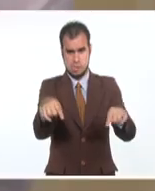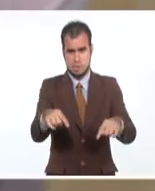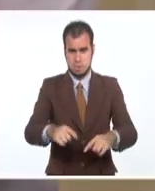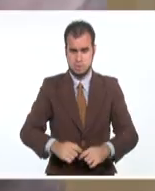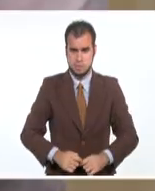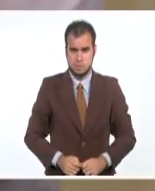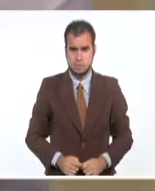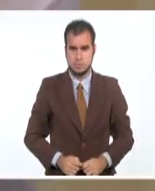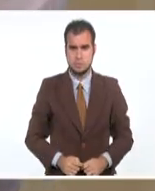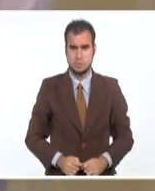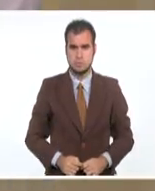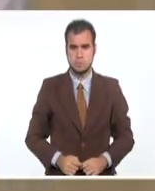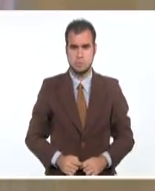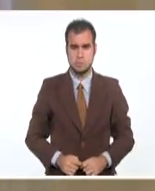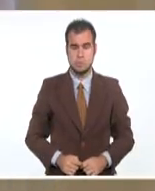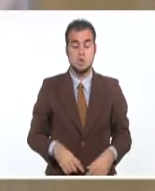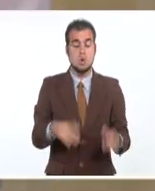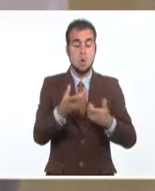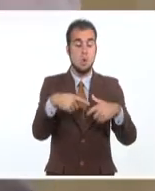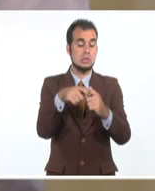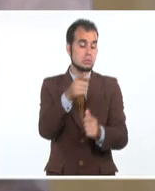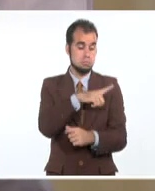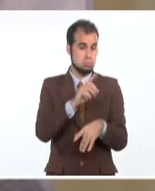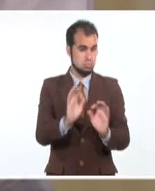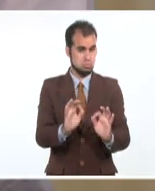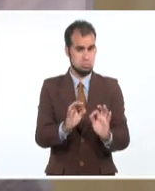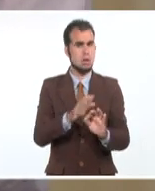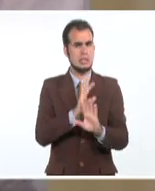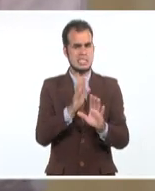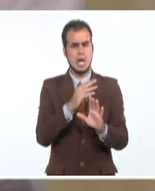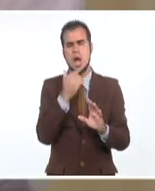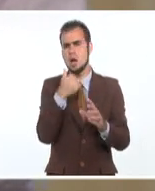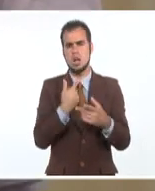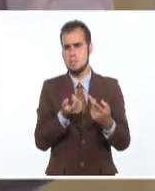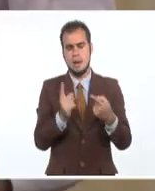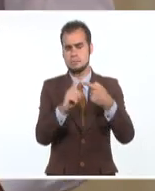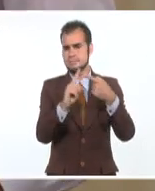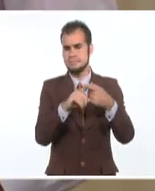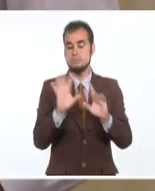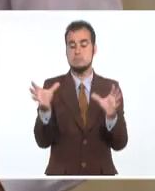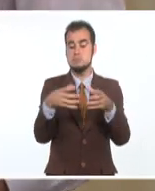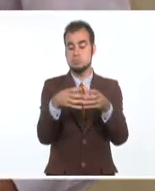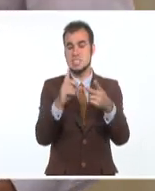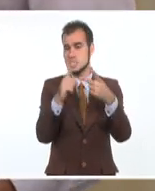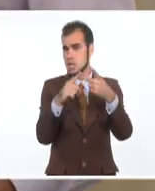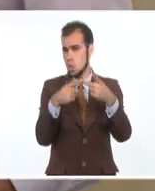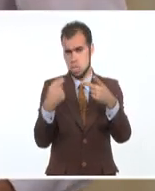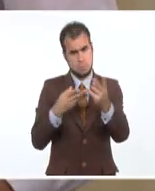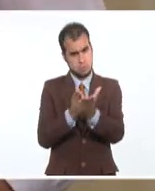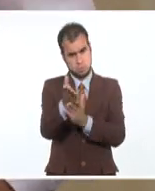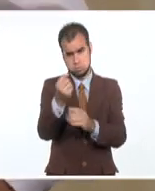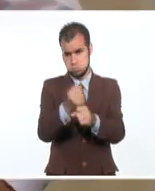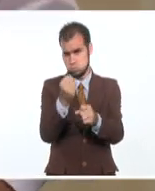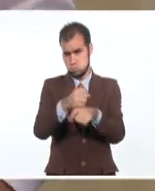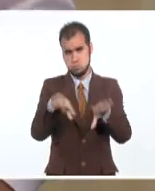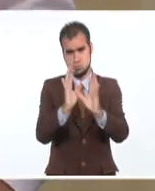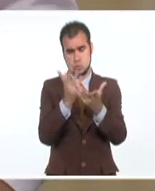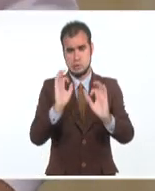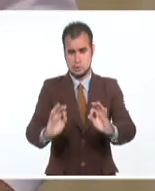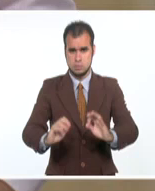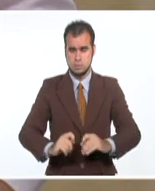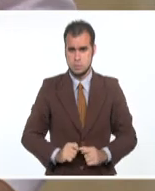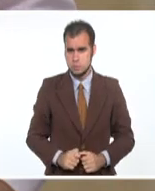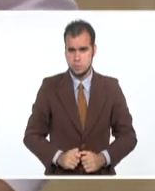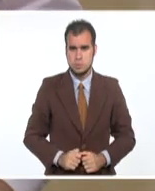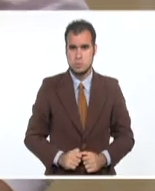el Congreso, que incluso lo definieron, las categorías de unidad y de continuidad. Por lo tanto, nosotros en todo este proceso de